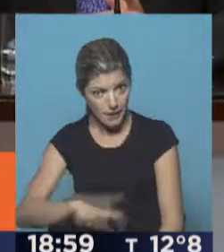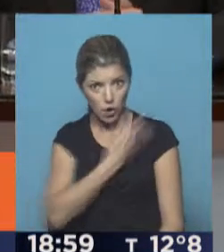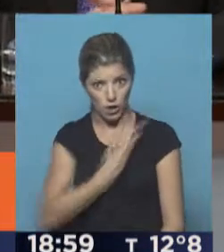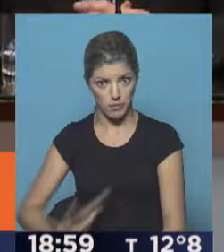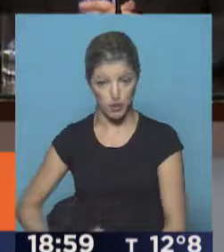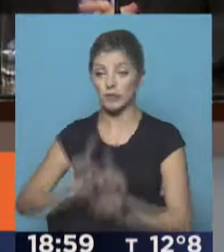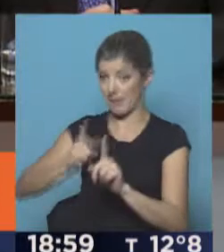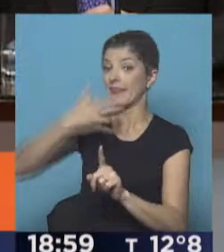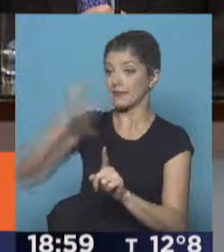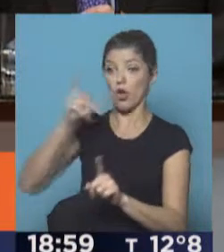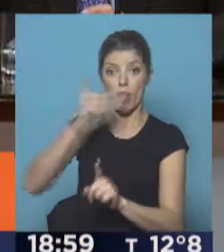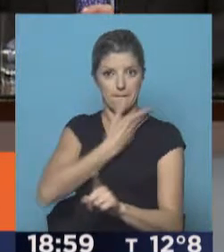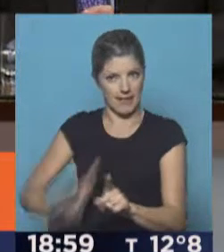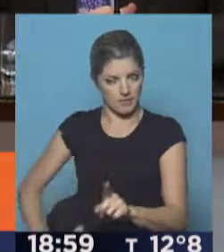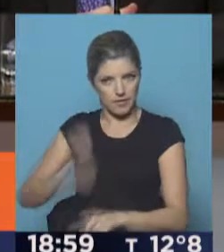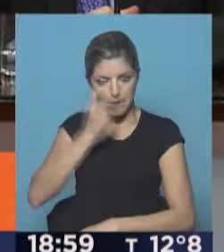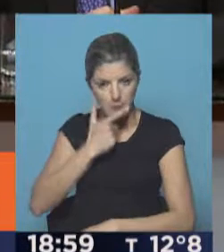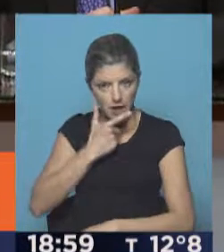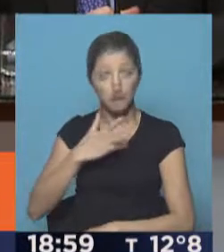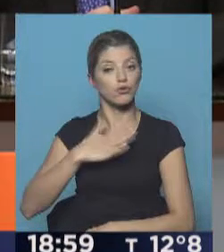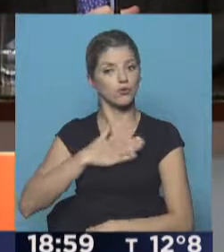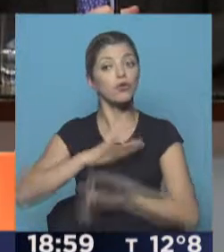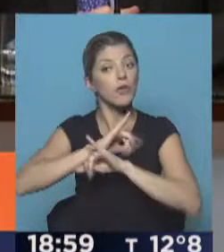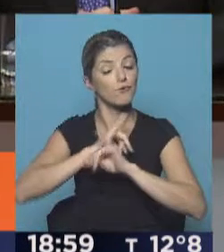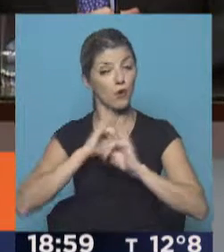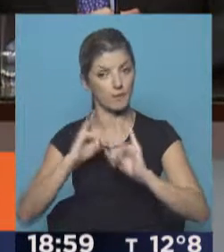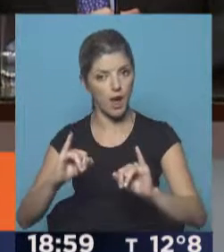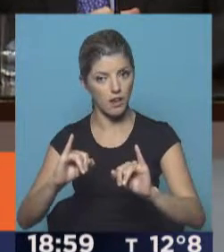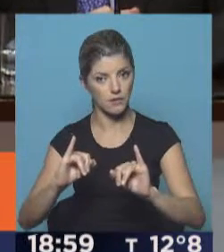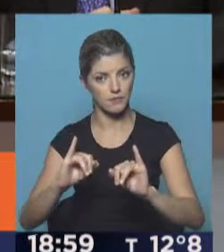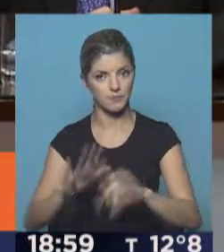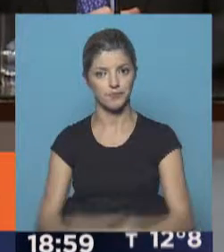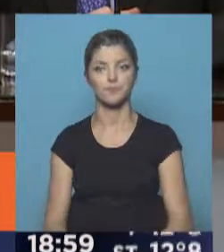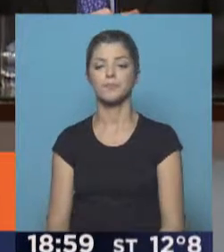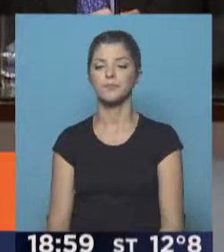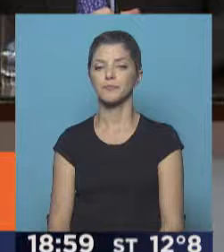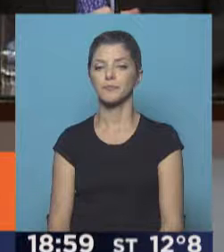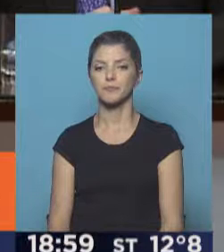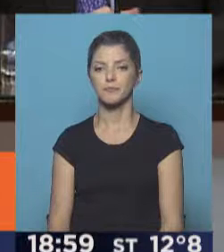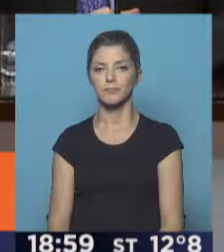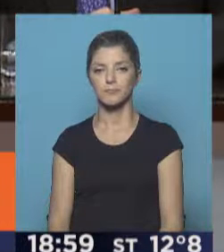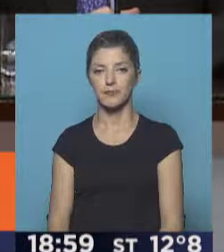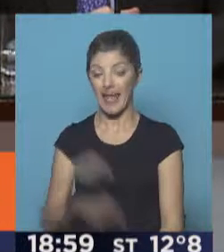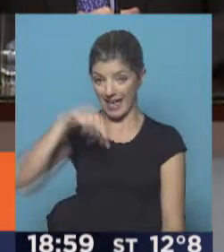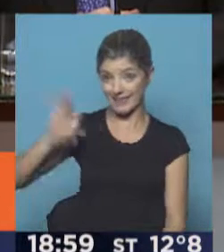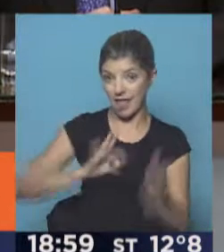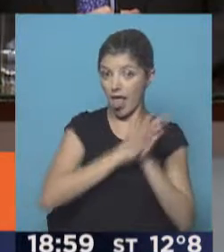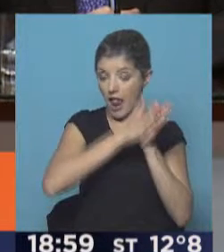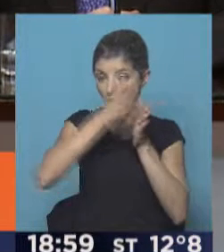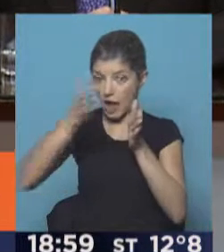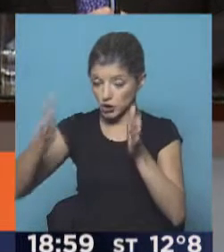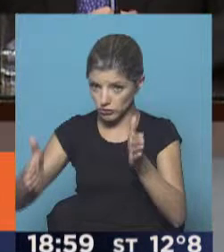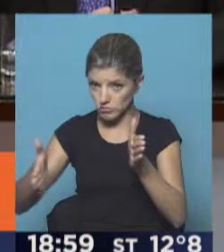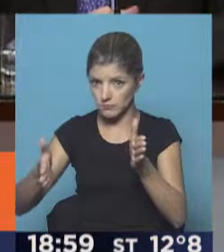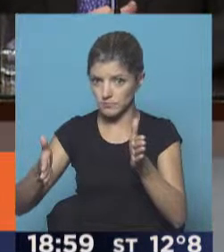del presidente planteamos que en esta situación de este año en particular